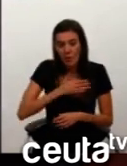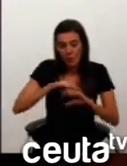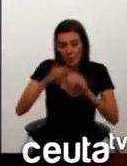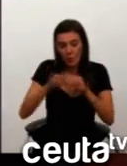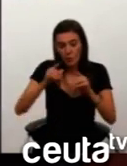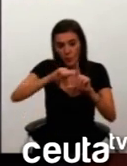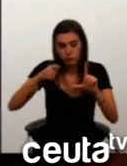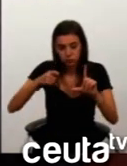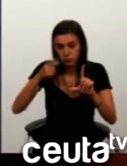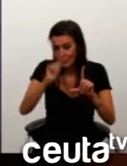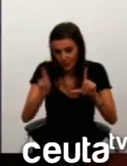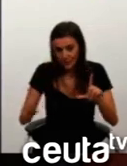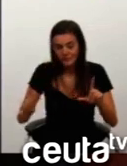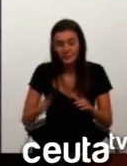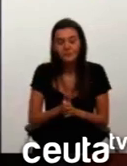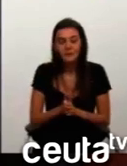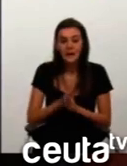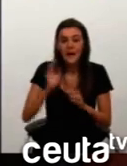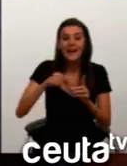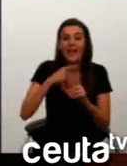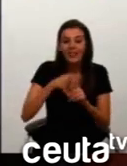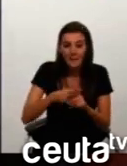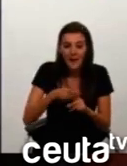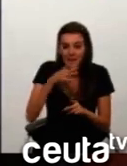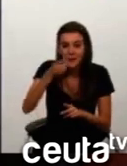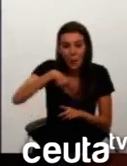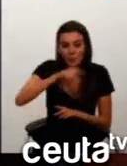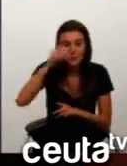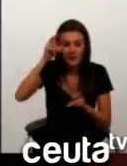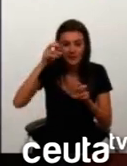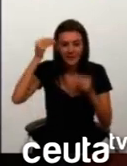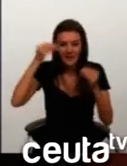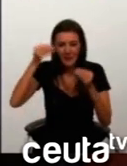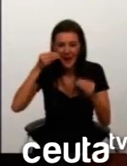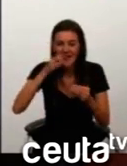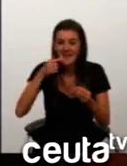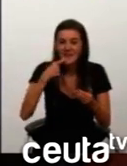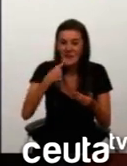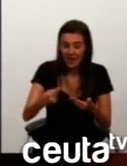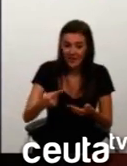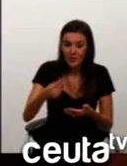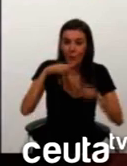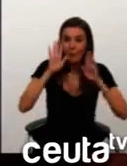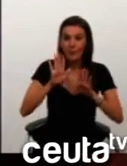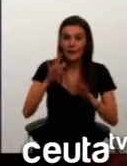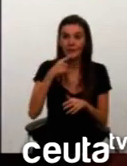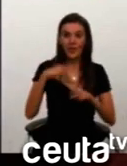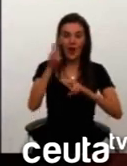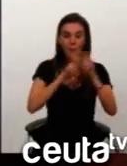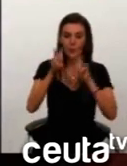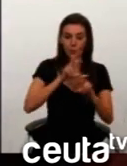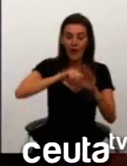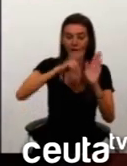grupo municipal. Pero es que, además, usted esta cuestión nos la ha trasladado, pero no ha buscado